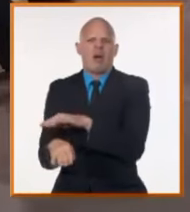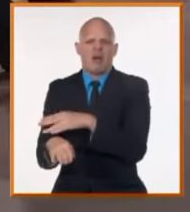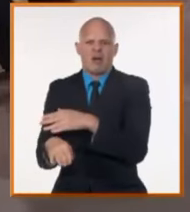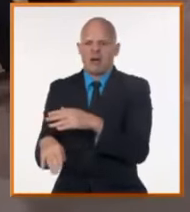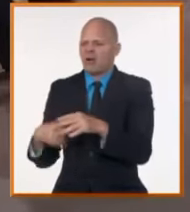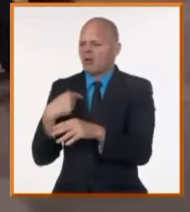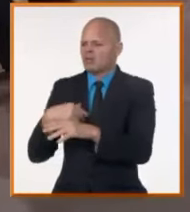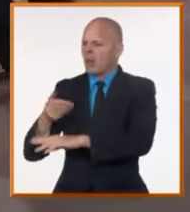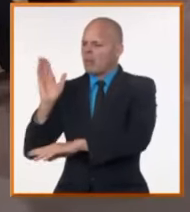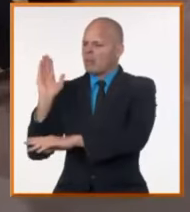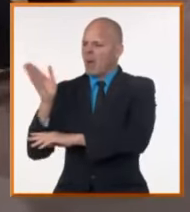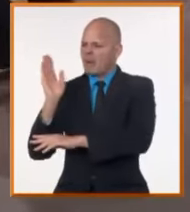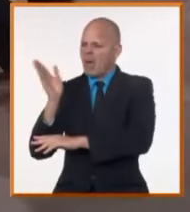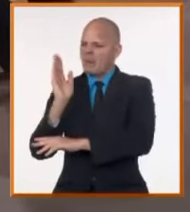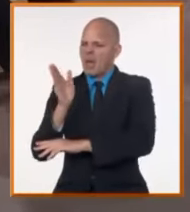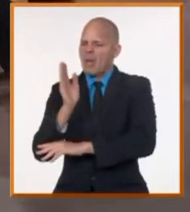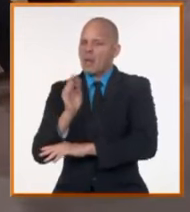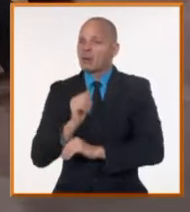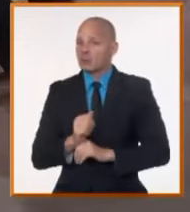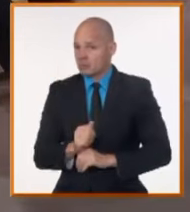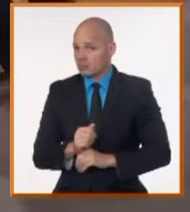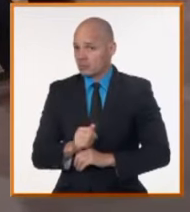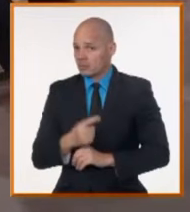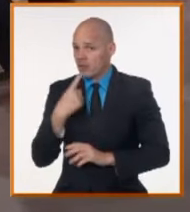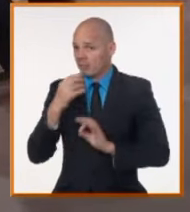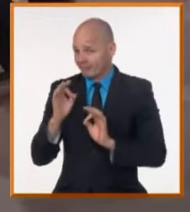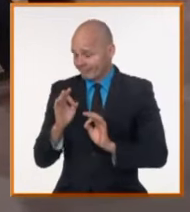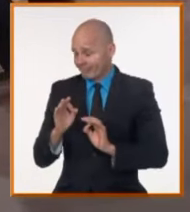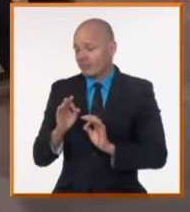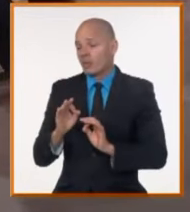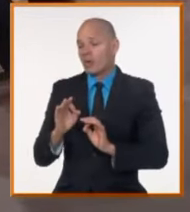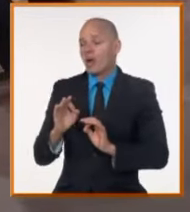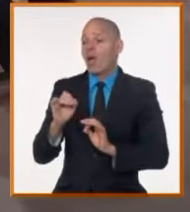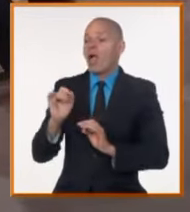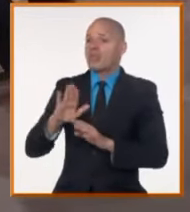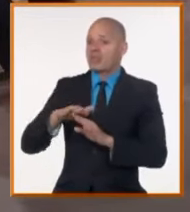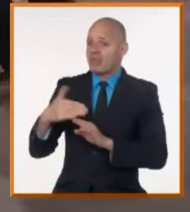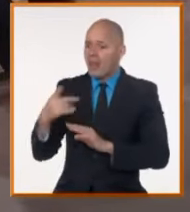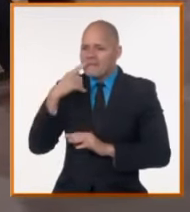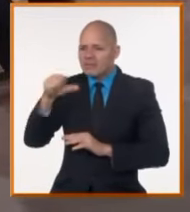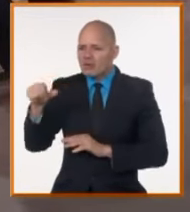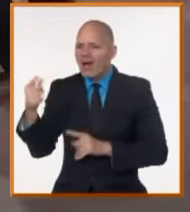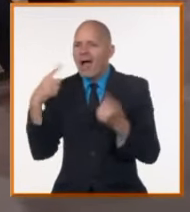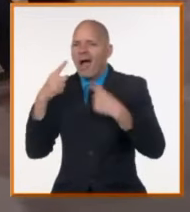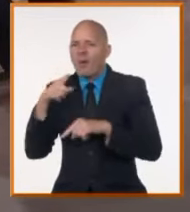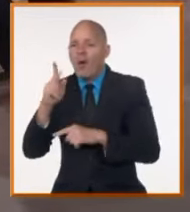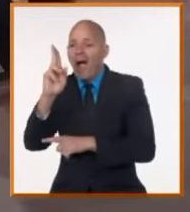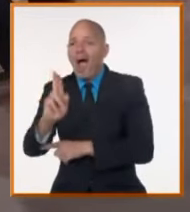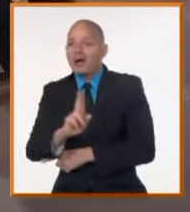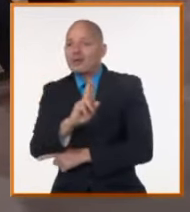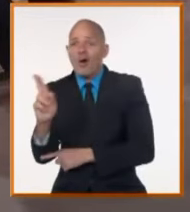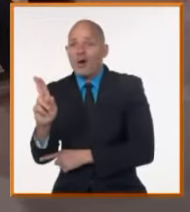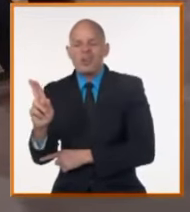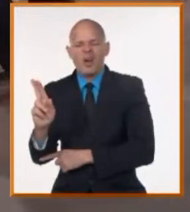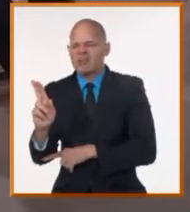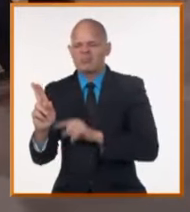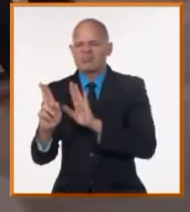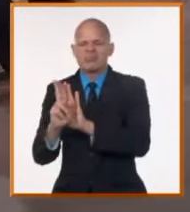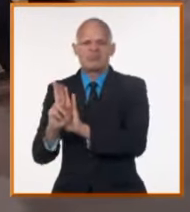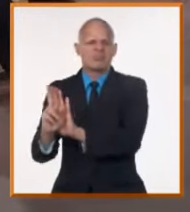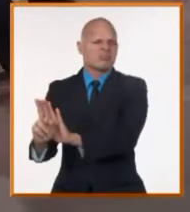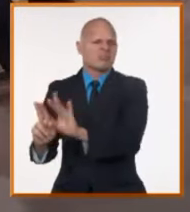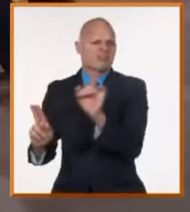consideraban inferiores, primero a los aborígenes y después a los católicos que había venido o que se había formado con